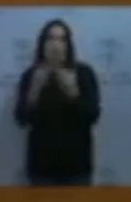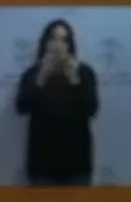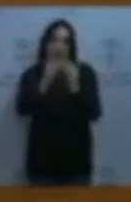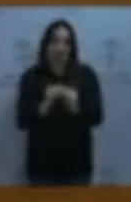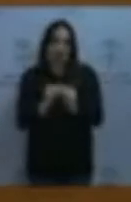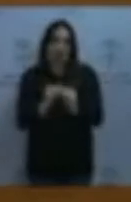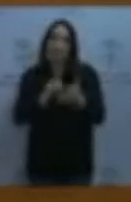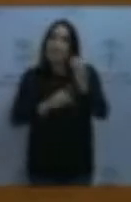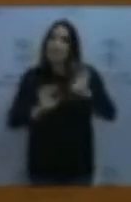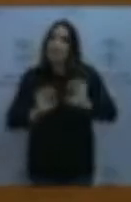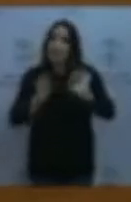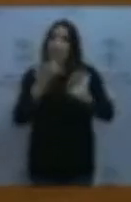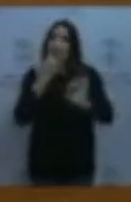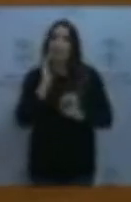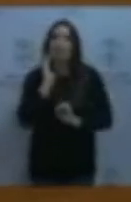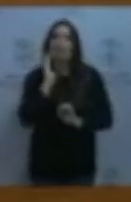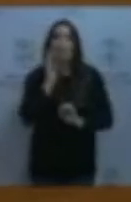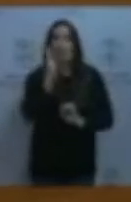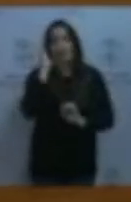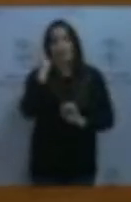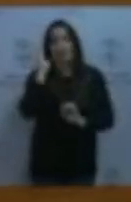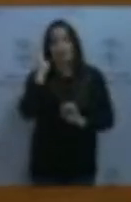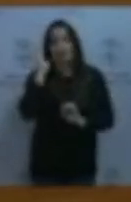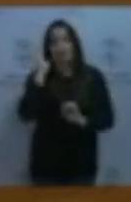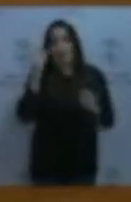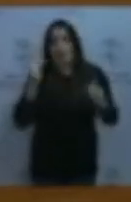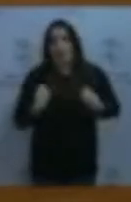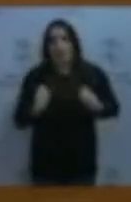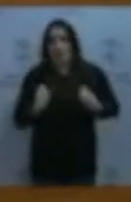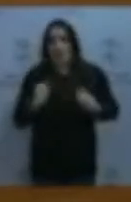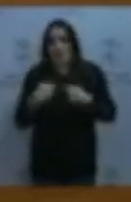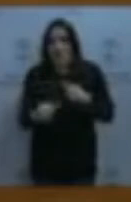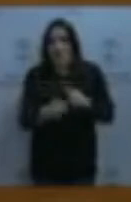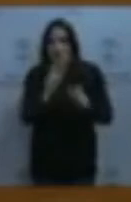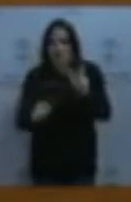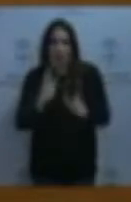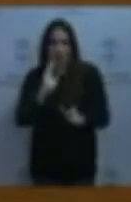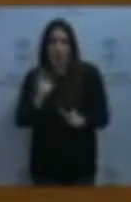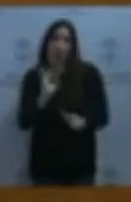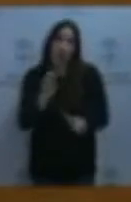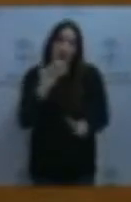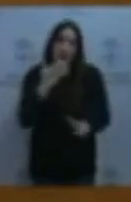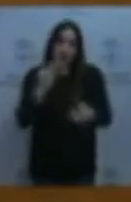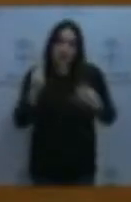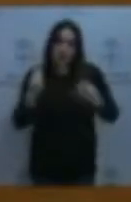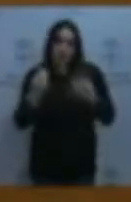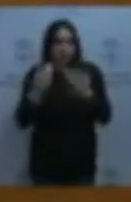a los que afecten directamente al desenvolvimiento de la vida cotidiana o atenten contra las condiciones de vida